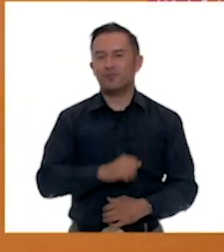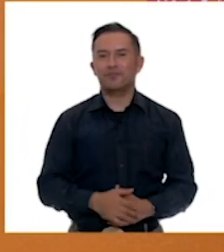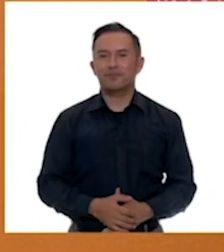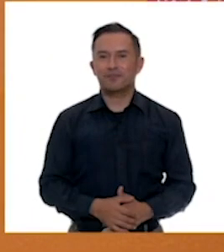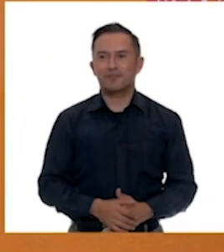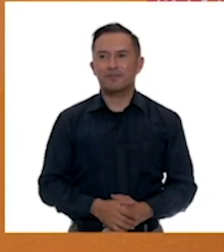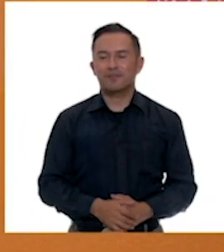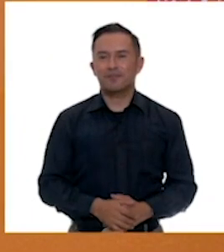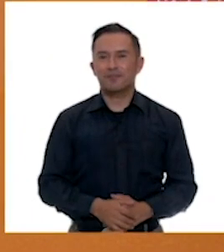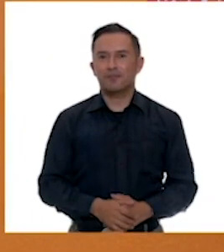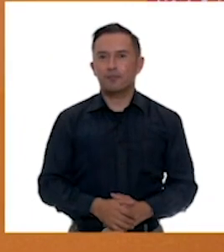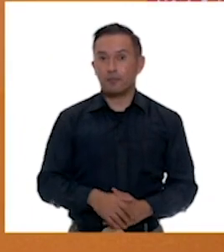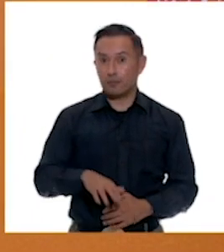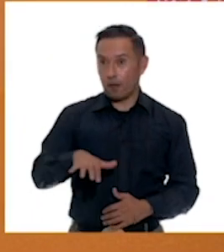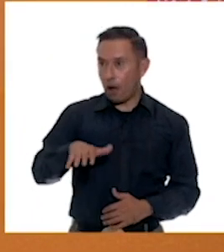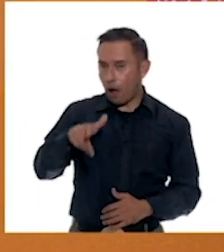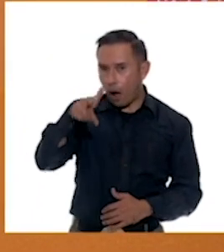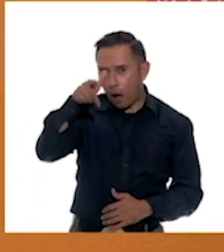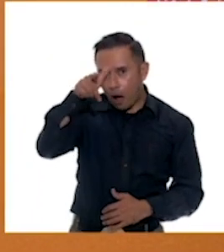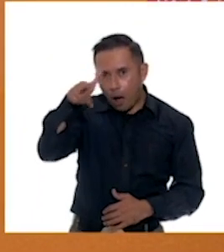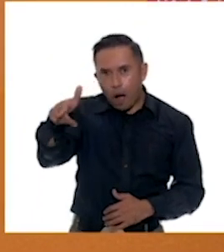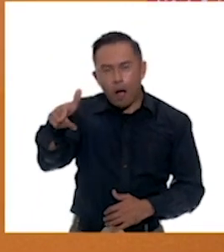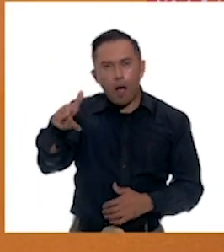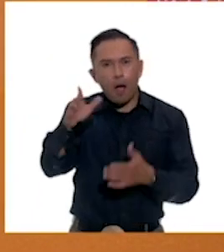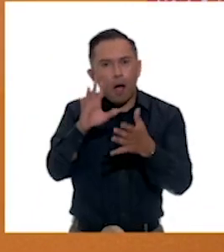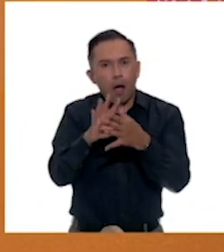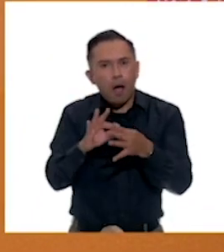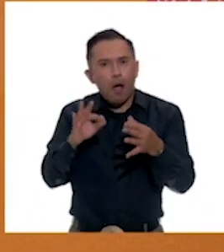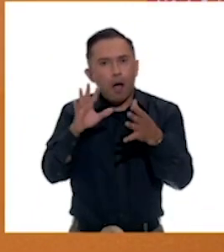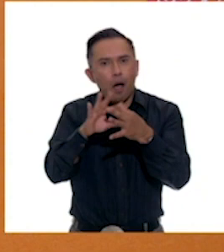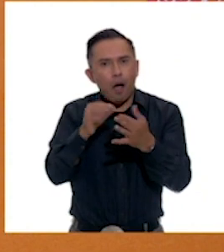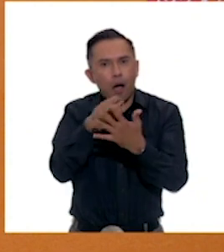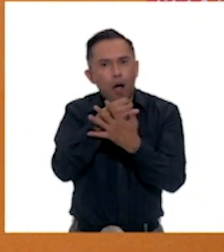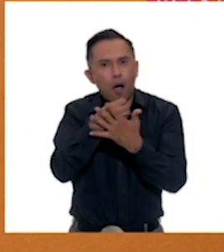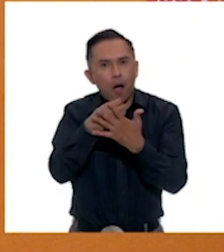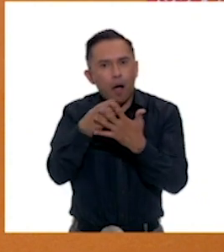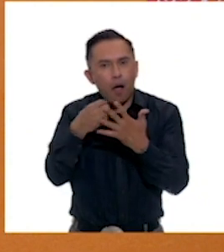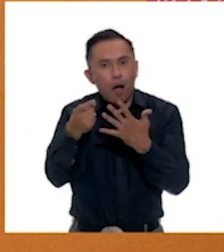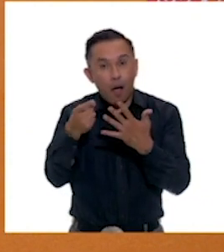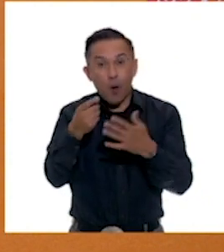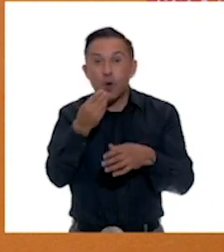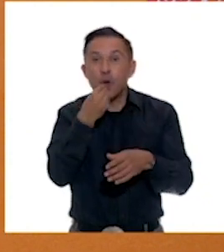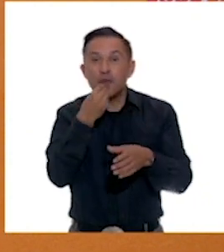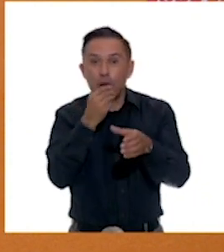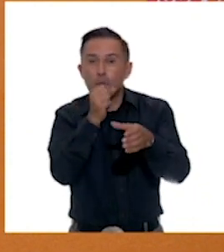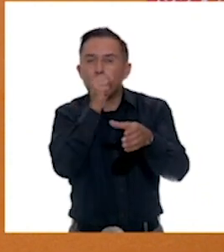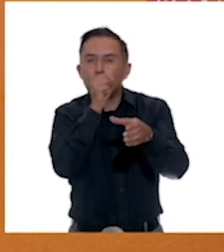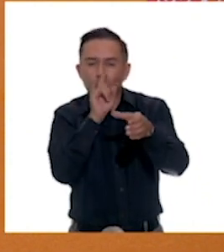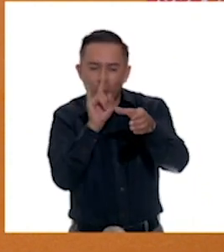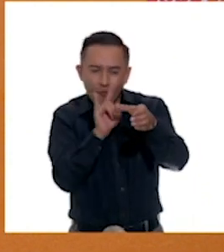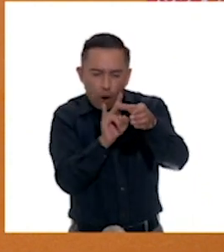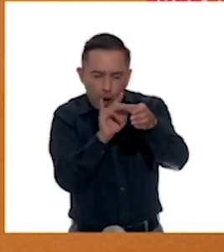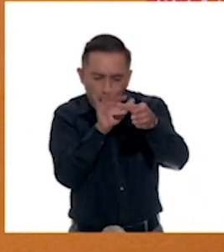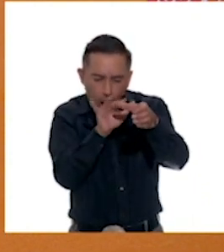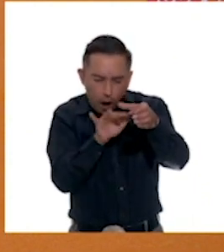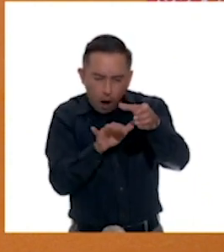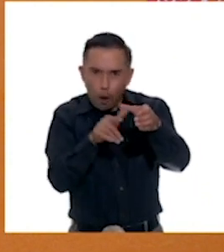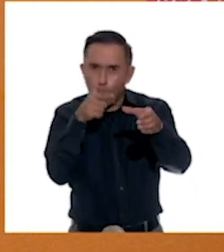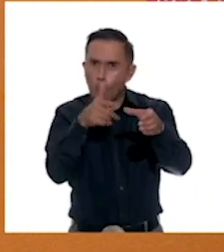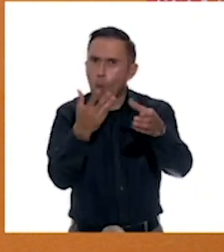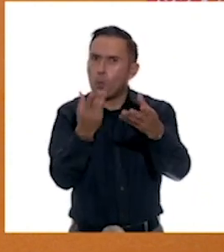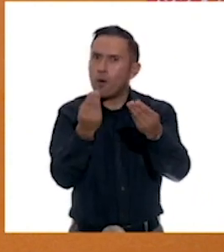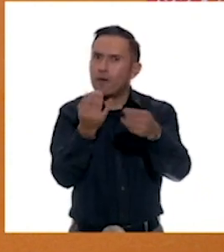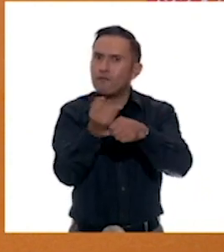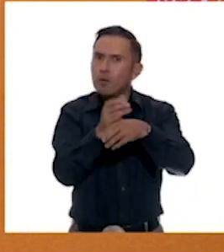¿Te diste cuenta de toda la información que podemos encontrar en las etiquetas de los alimentos? Si las leemos,